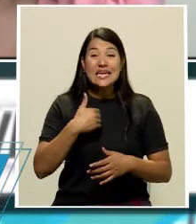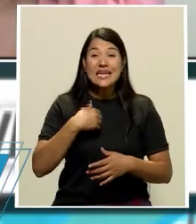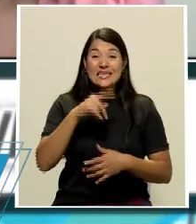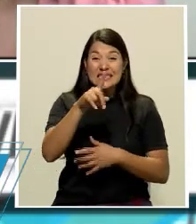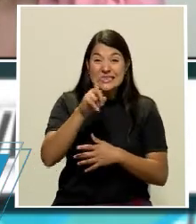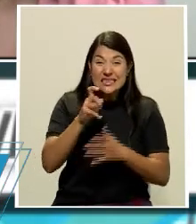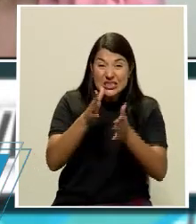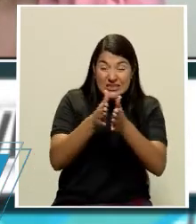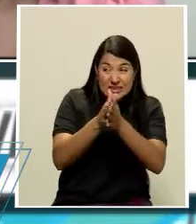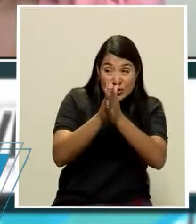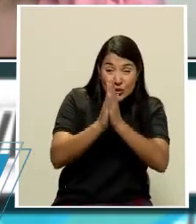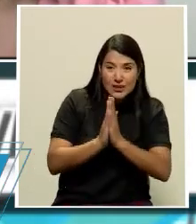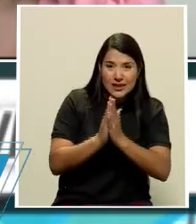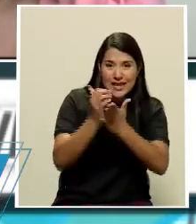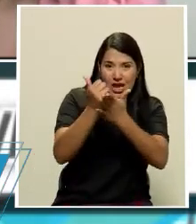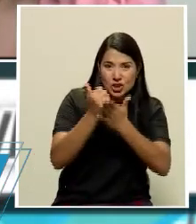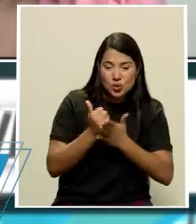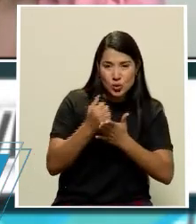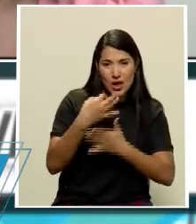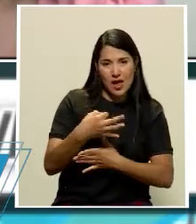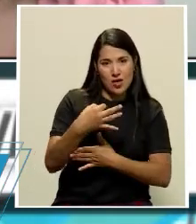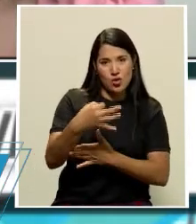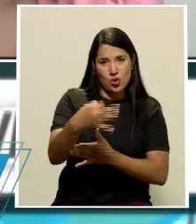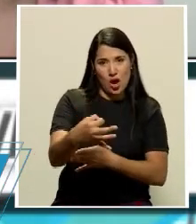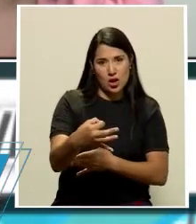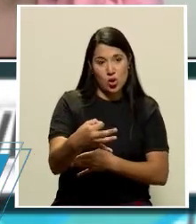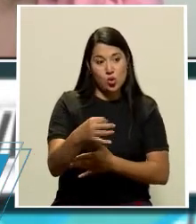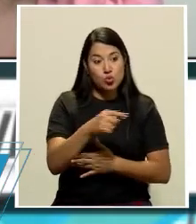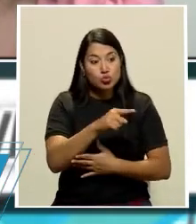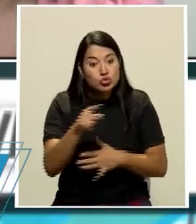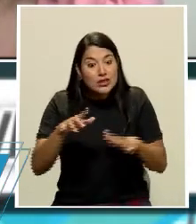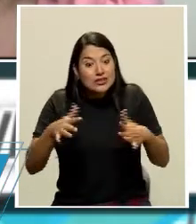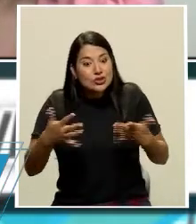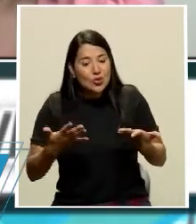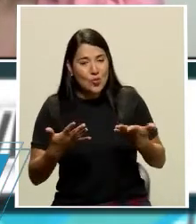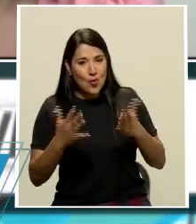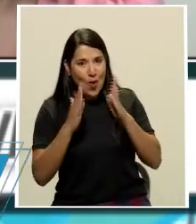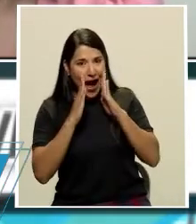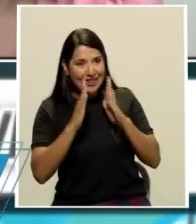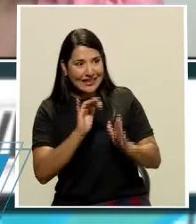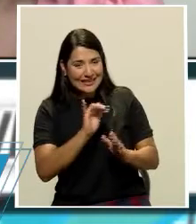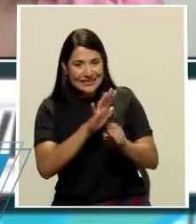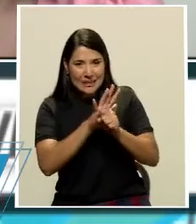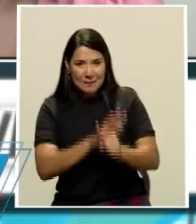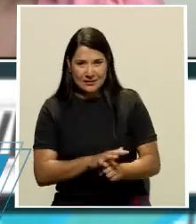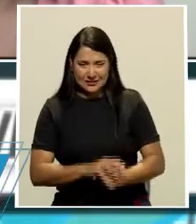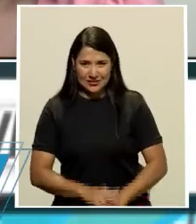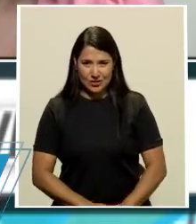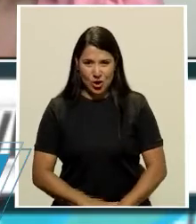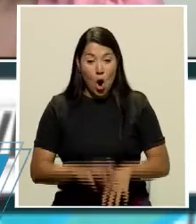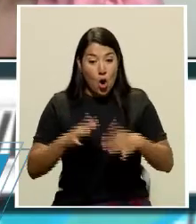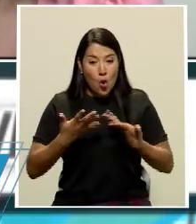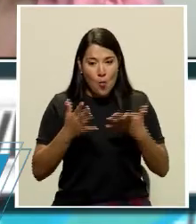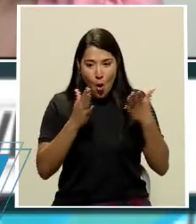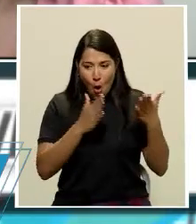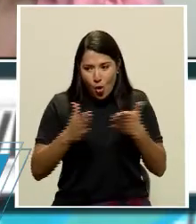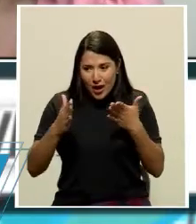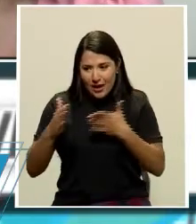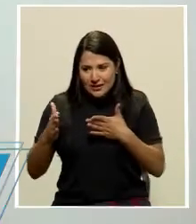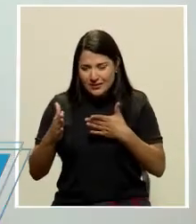ayuda diaria. ¿Cómo responden a esa presión? ¿Cómo eligen cuánto para qué lugar?